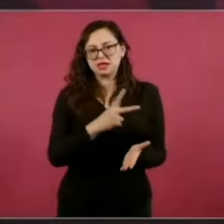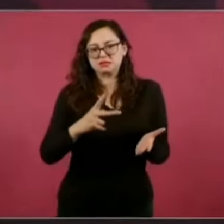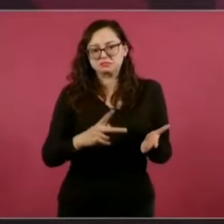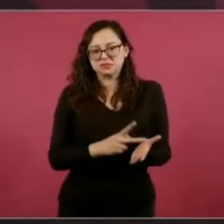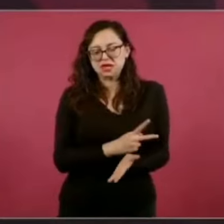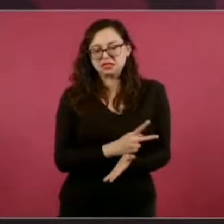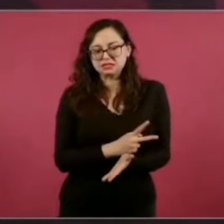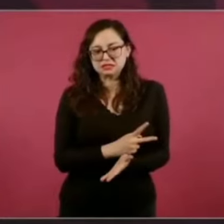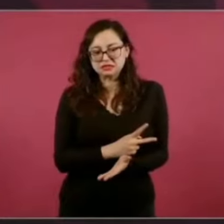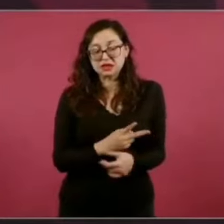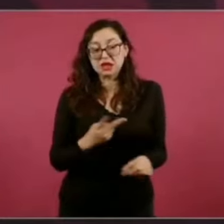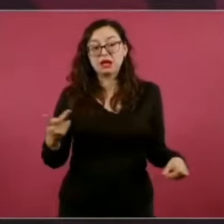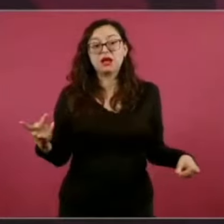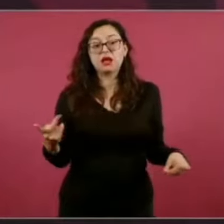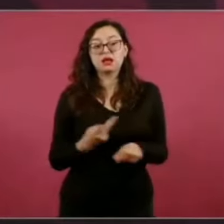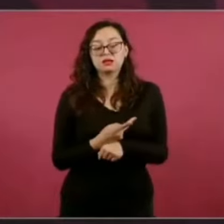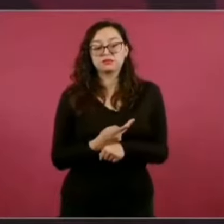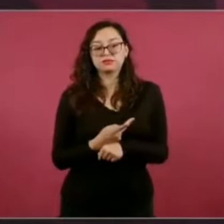muy